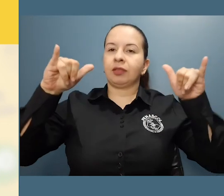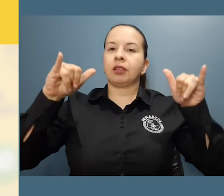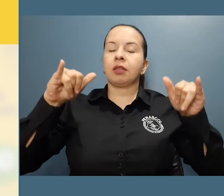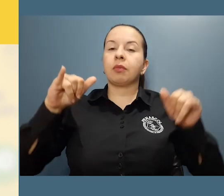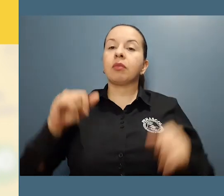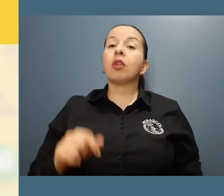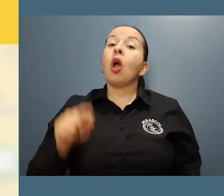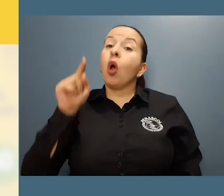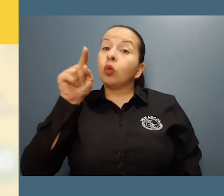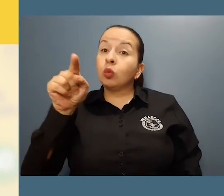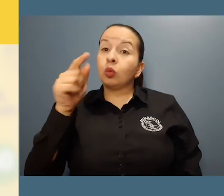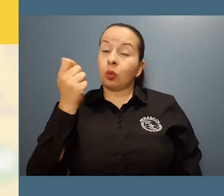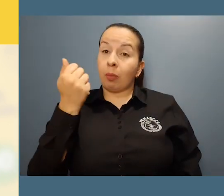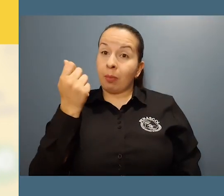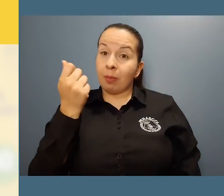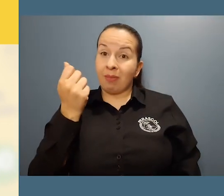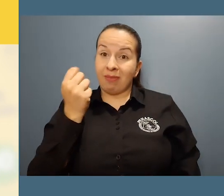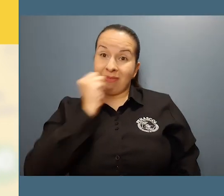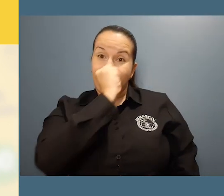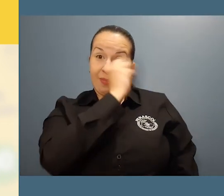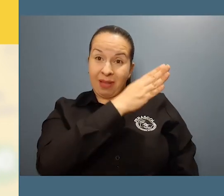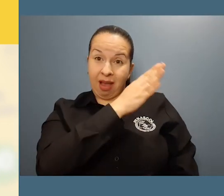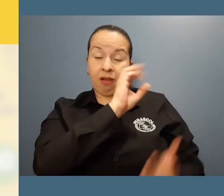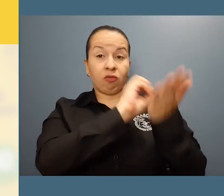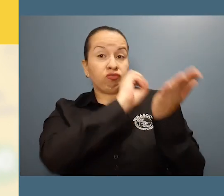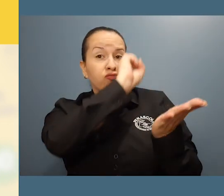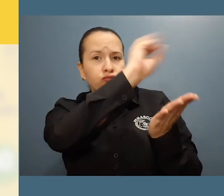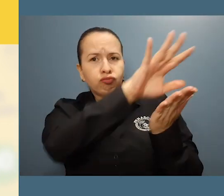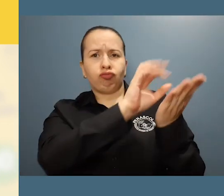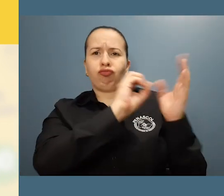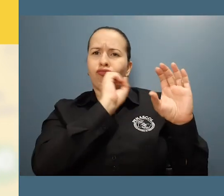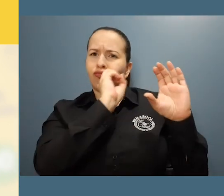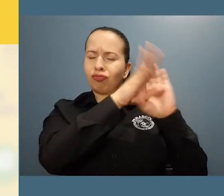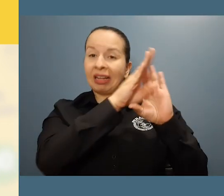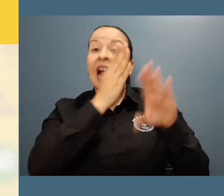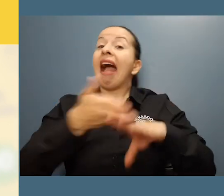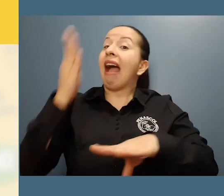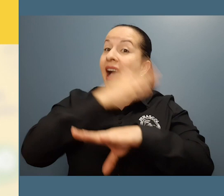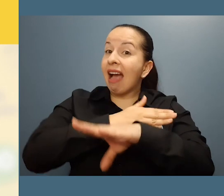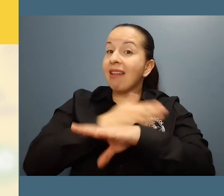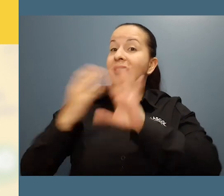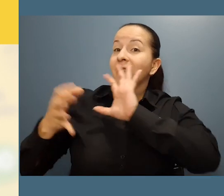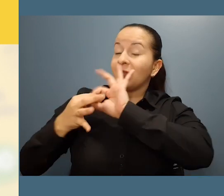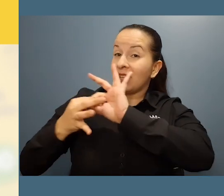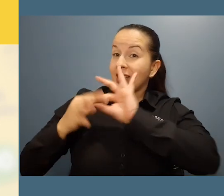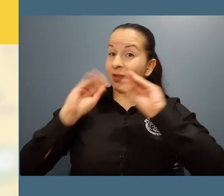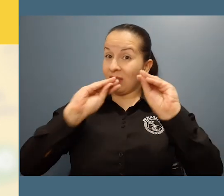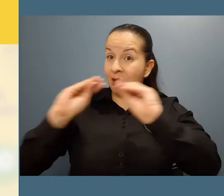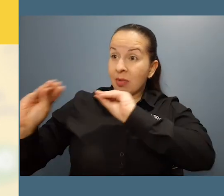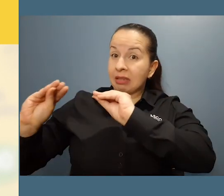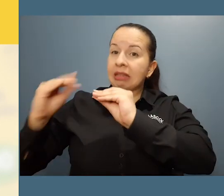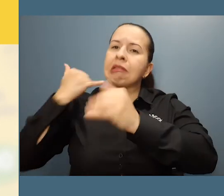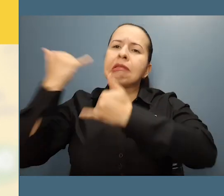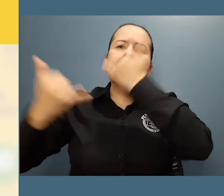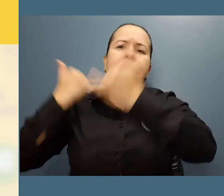Promoción válida hasta agotar existencias. Verificar inventario con el área de capacitaciones. Mayor información y ventas.